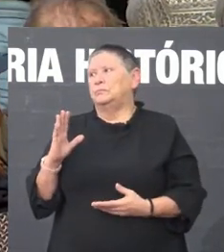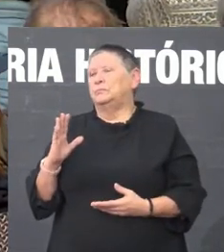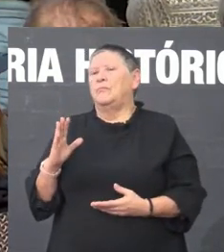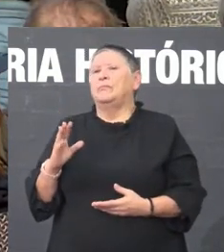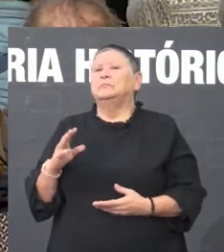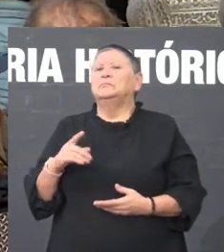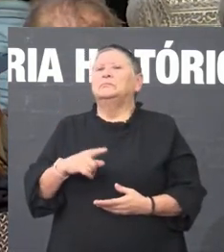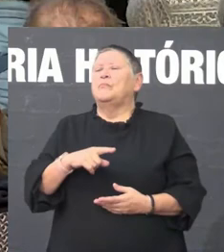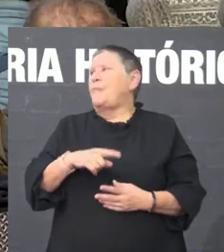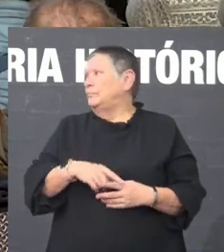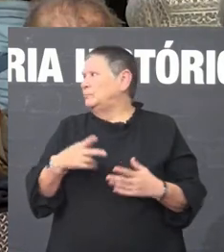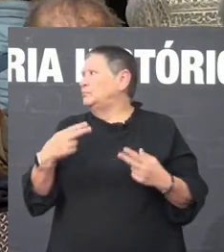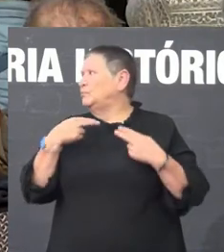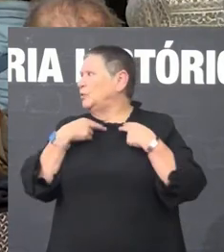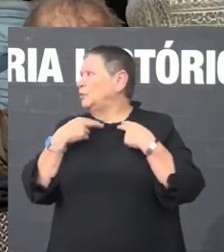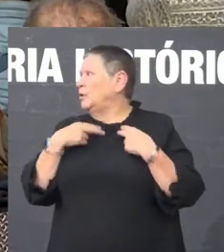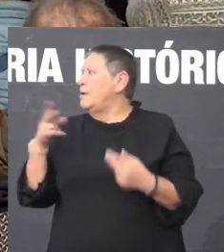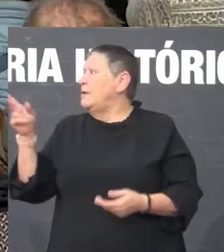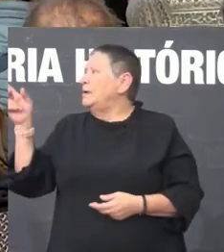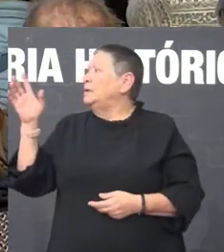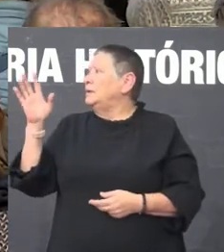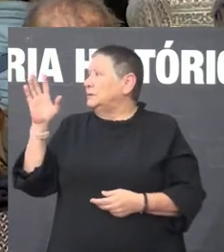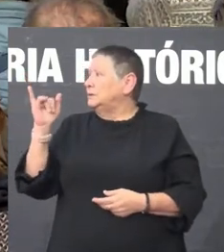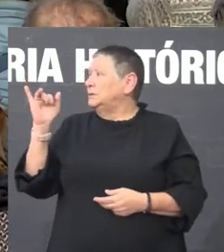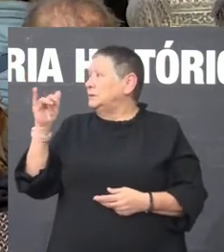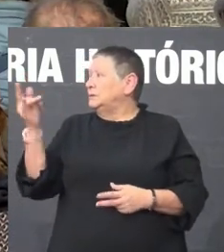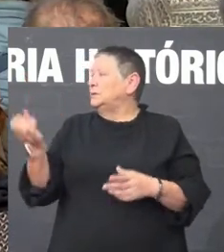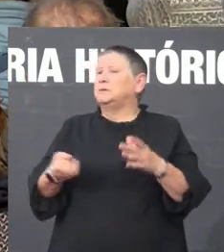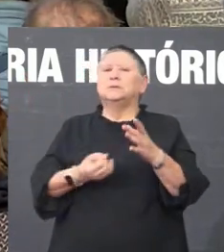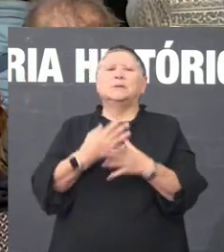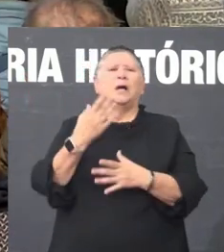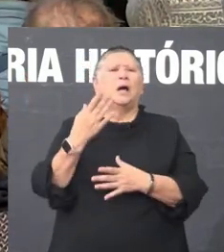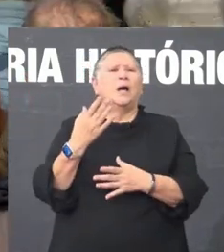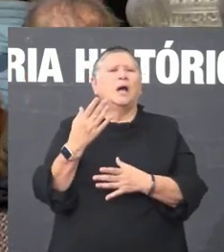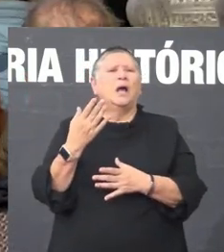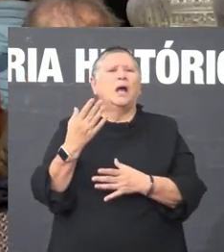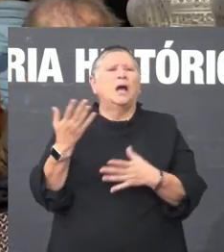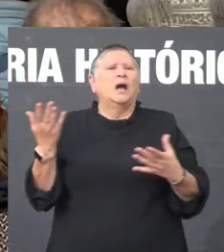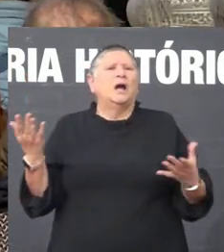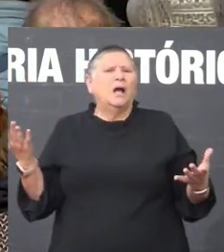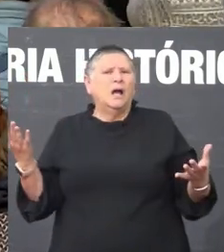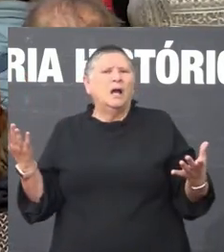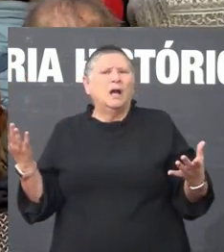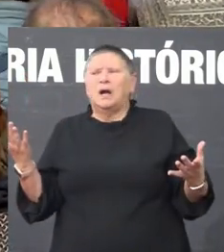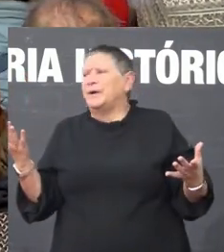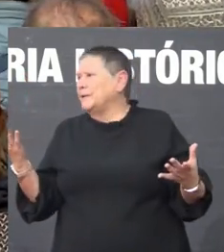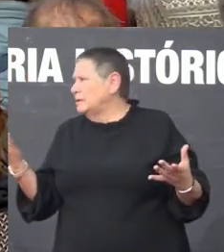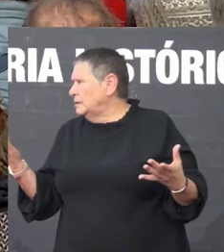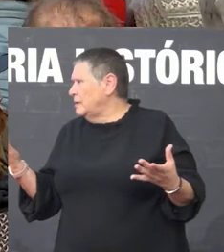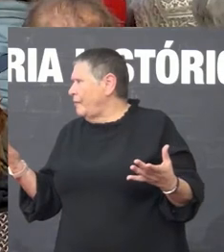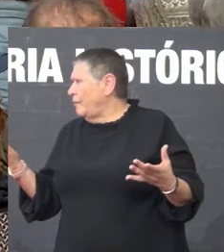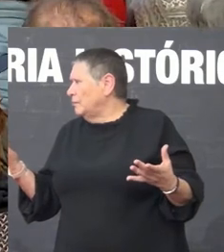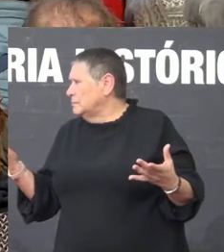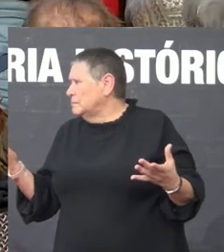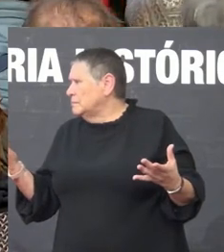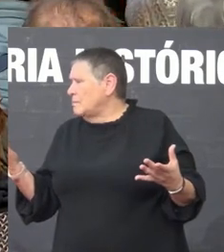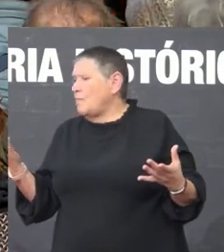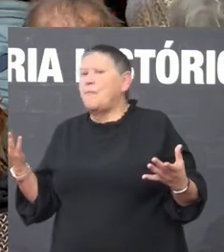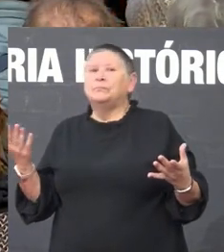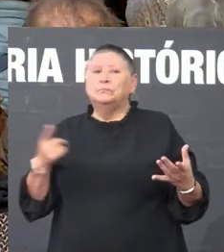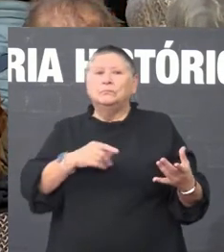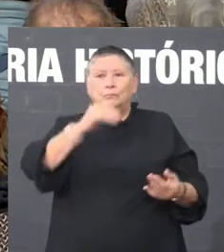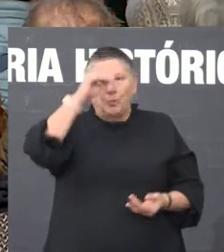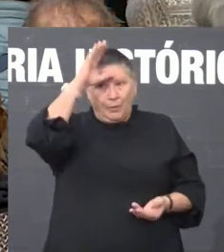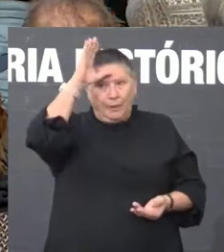gran diputado. Sí, uno de los que pergeñó la operación Felipe VI. Pero, sí, sí. Lo cual no quita que era muy